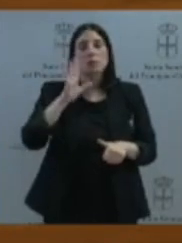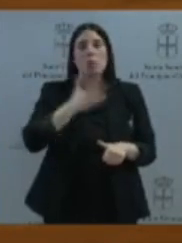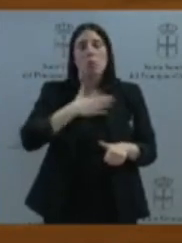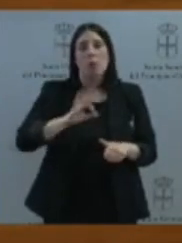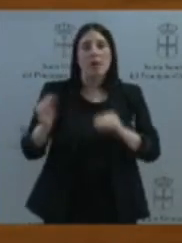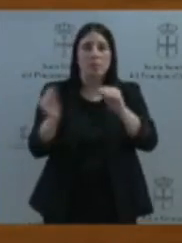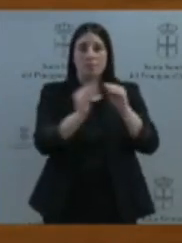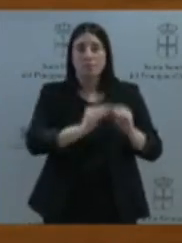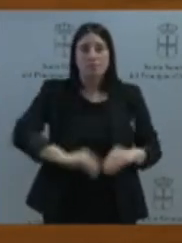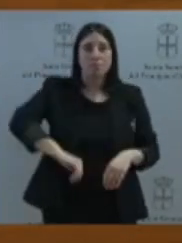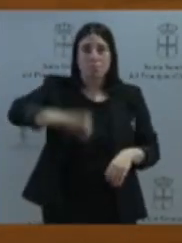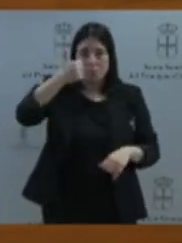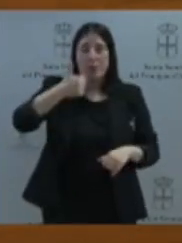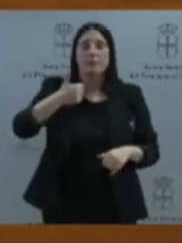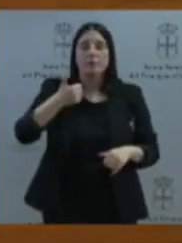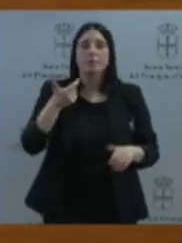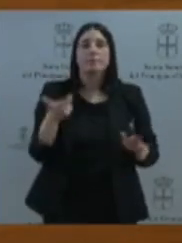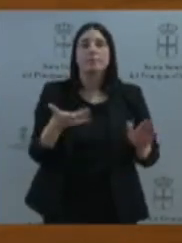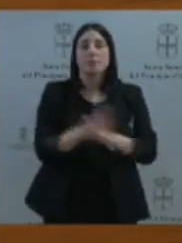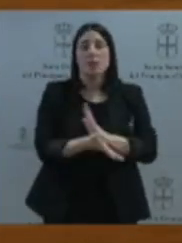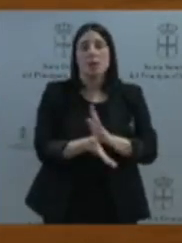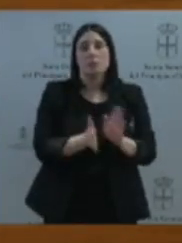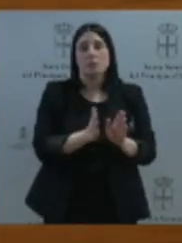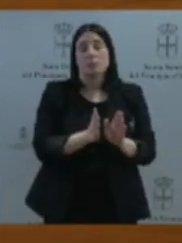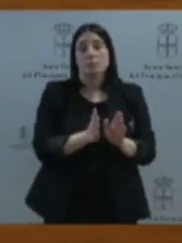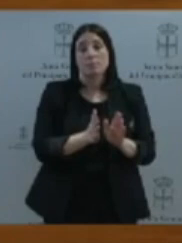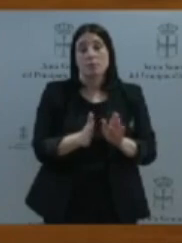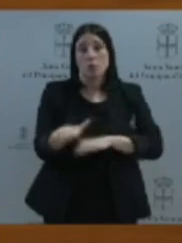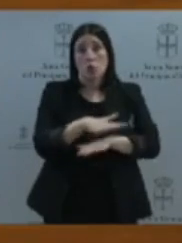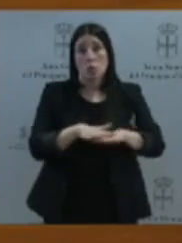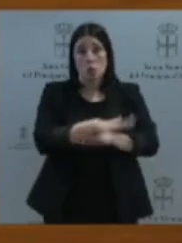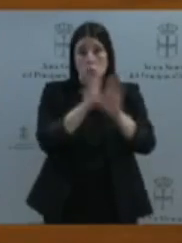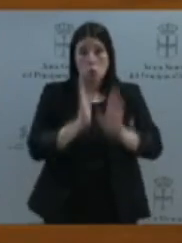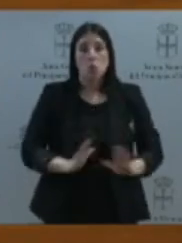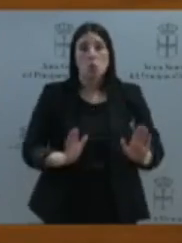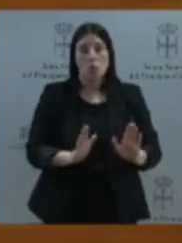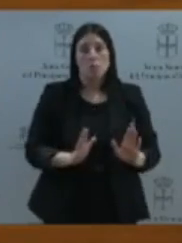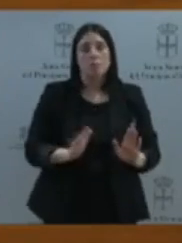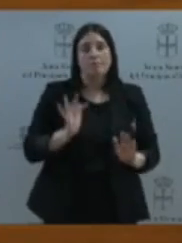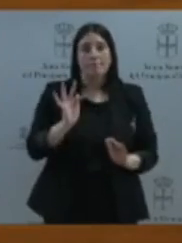broche al final de la legislatura en materia de infancia, en el que a lo largo de esta